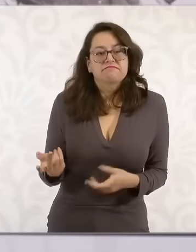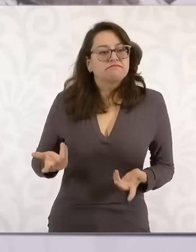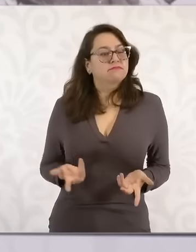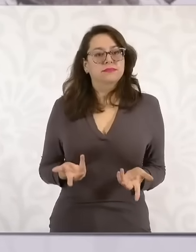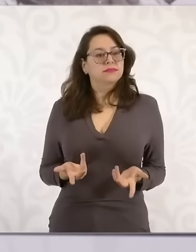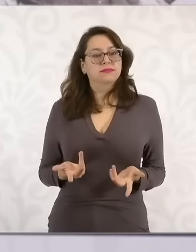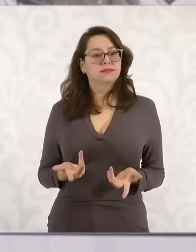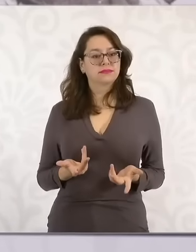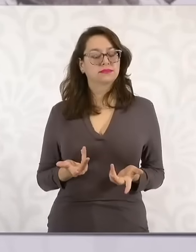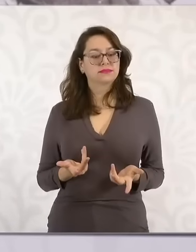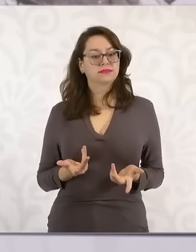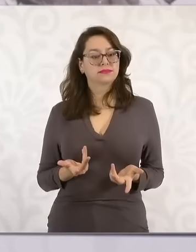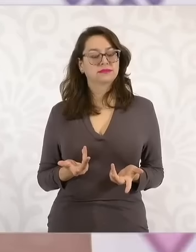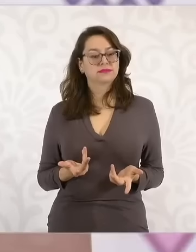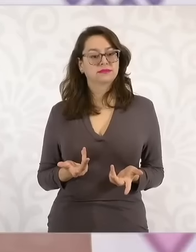La